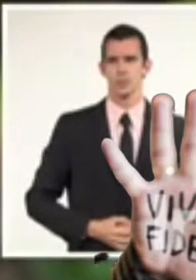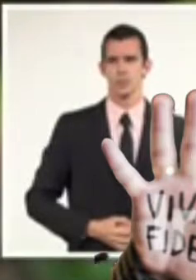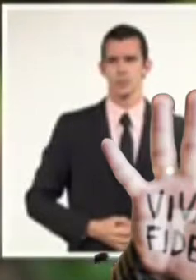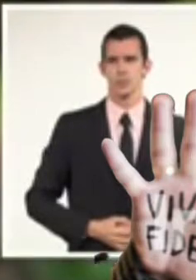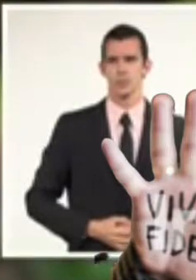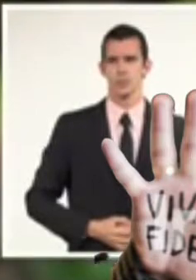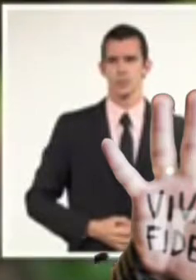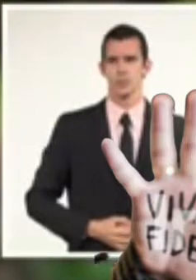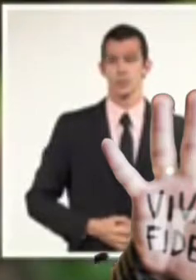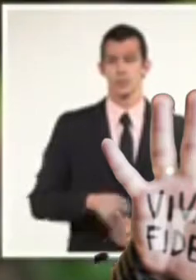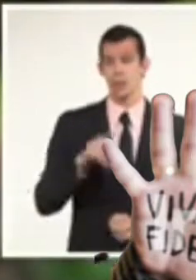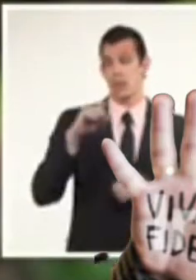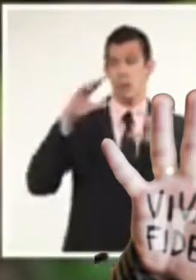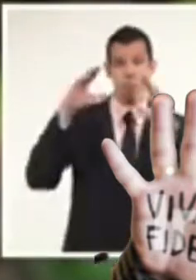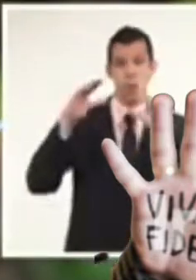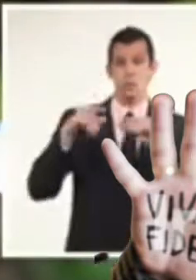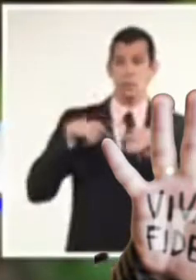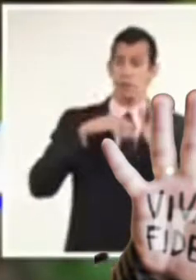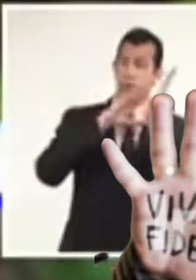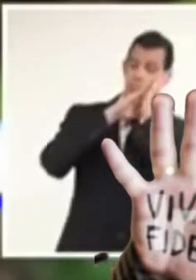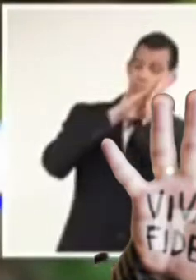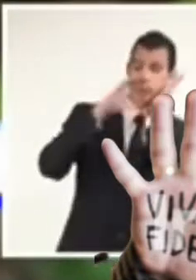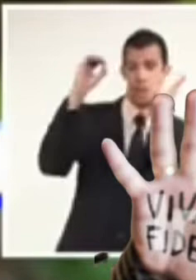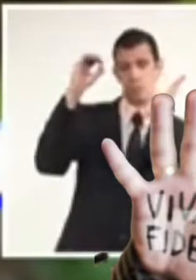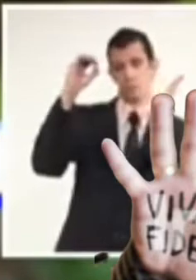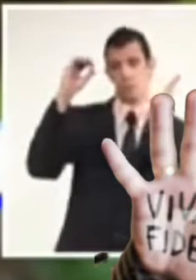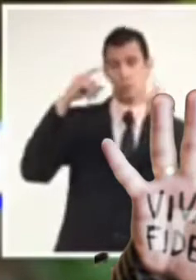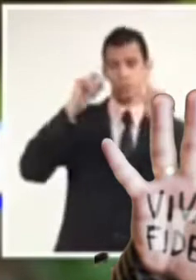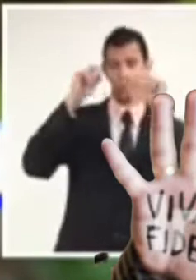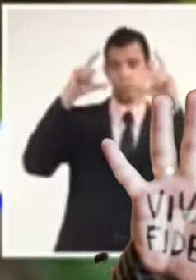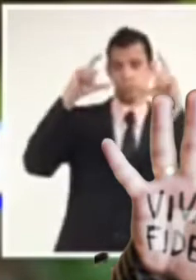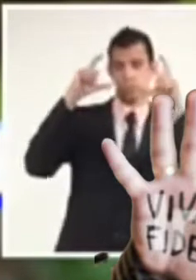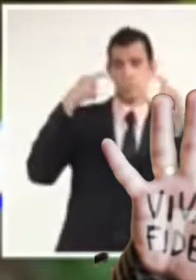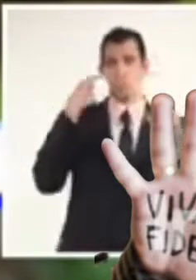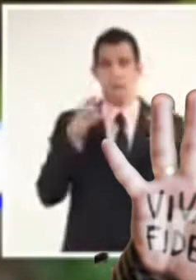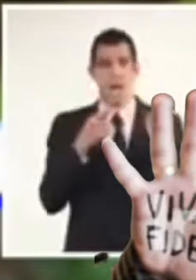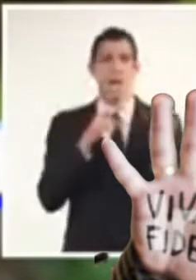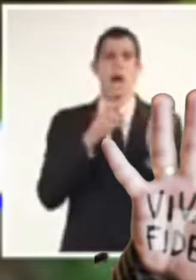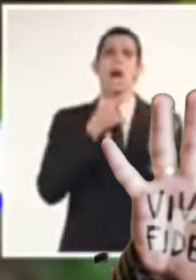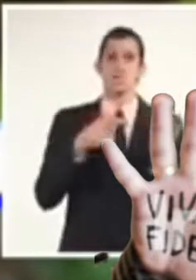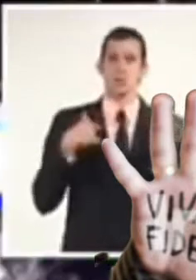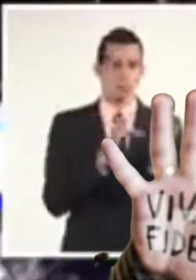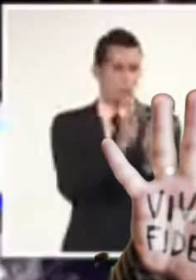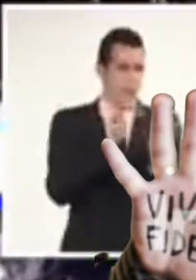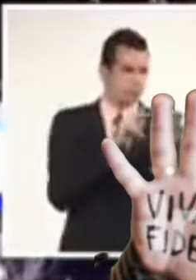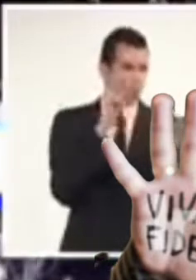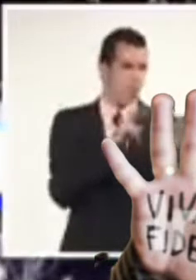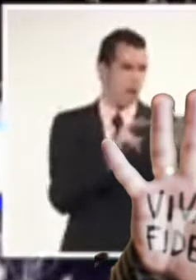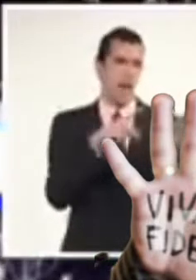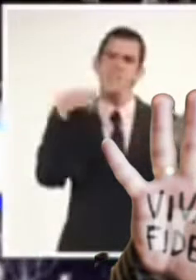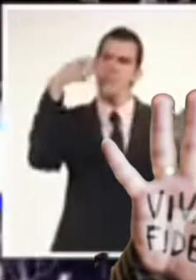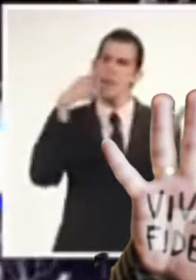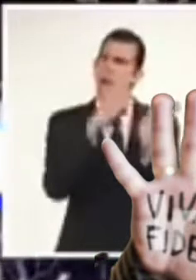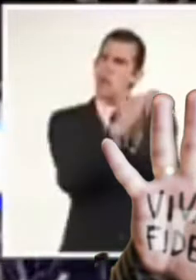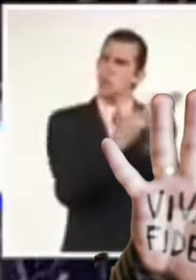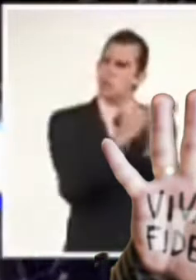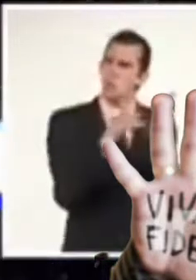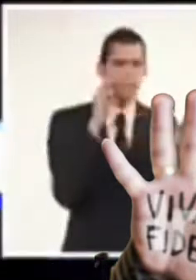Yo no dormí esa noche. Todo el tiempo estuve viendo los partes que estaban dando por YouTube.